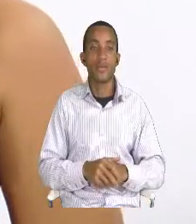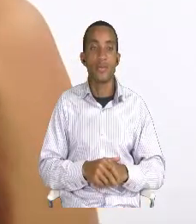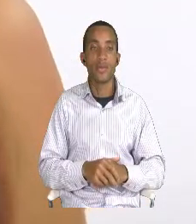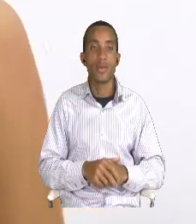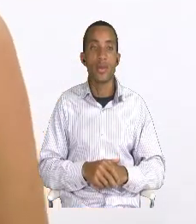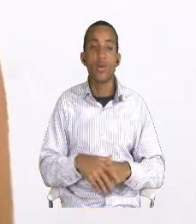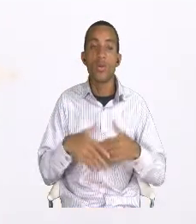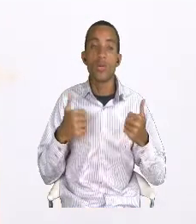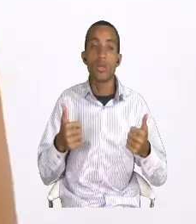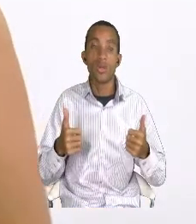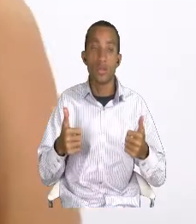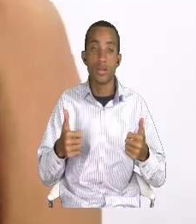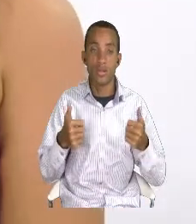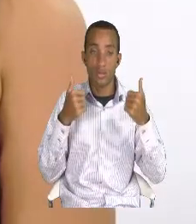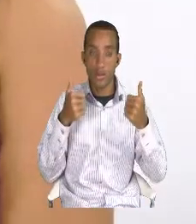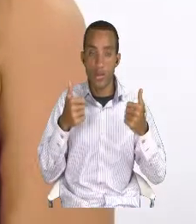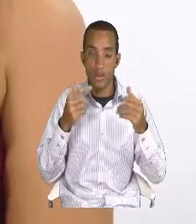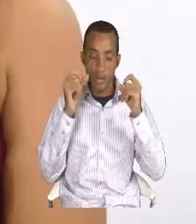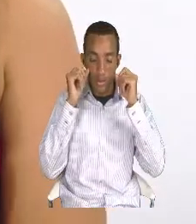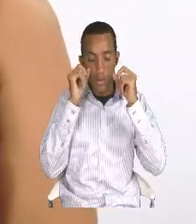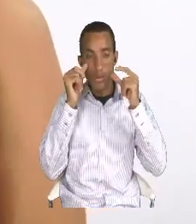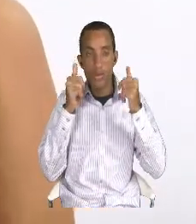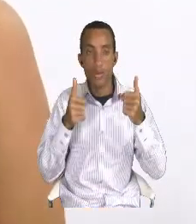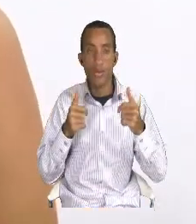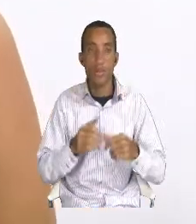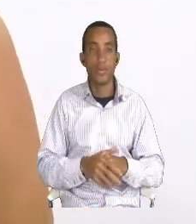Señorita Emperatriz. ¿Cómo estás? ¿Cómo amaneces? Perdón.